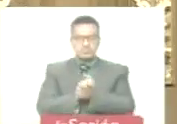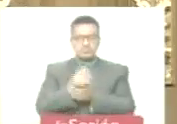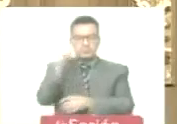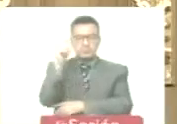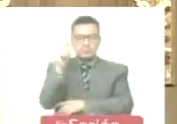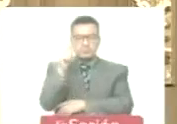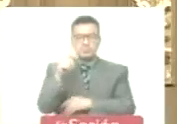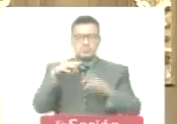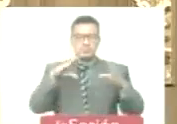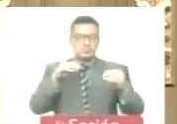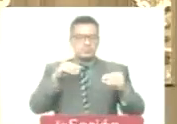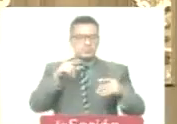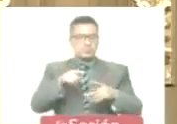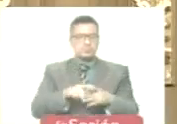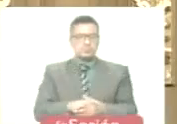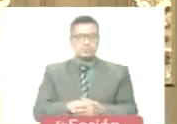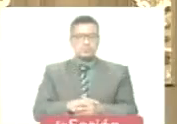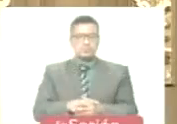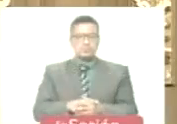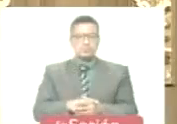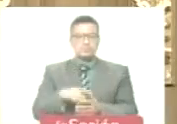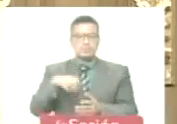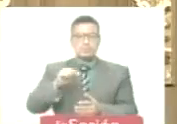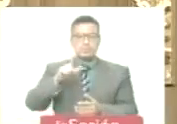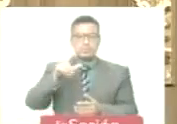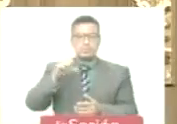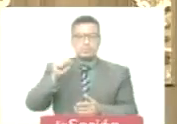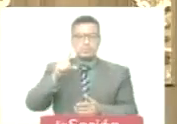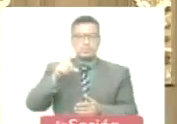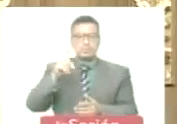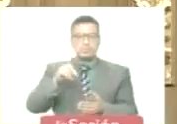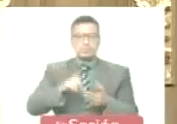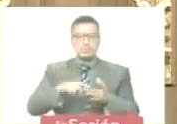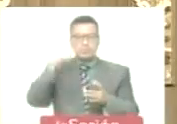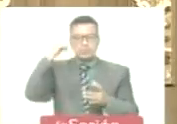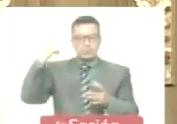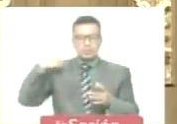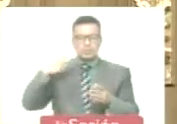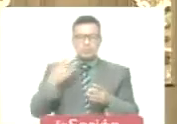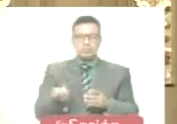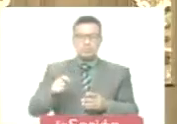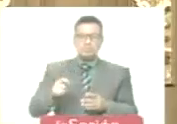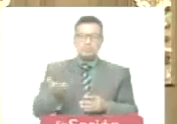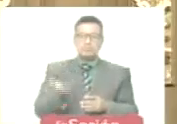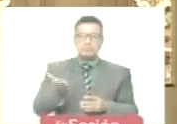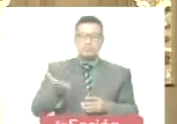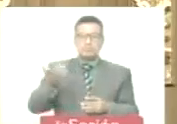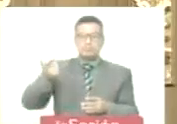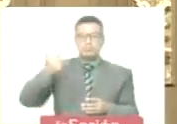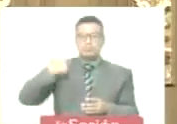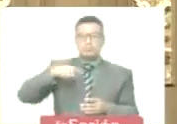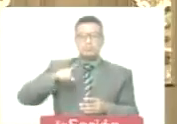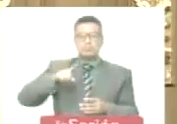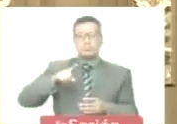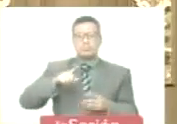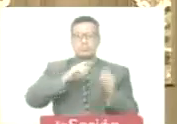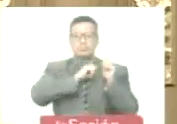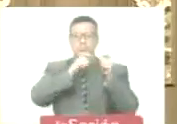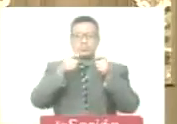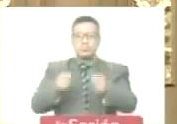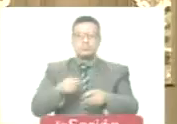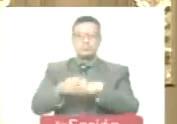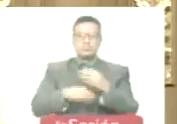de conversar con Salazar y me decía que el honor más importante y más grande que tiene es la designación que le